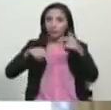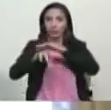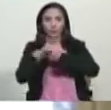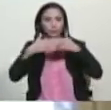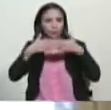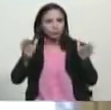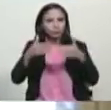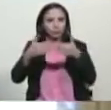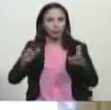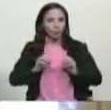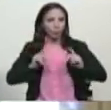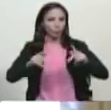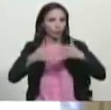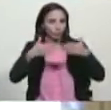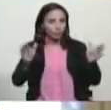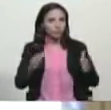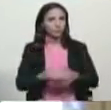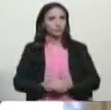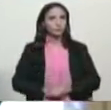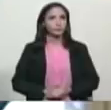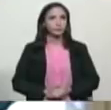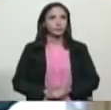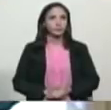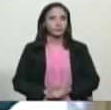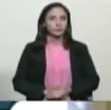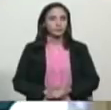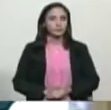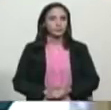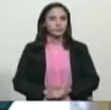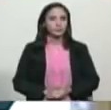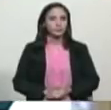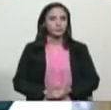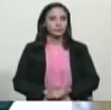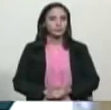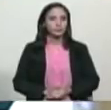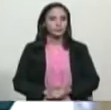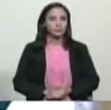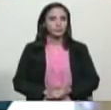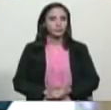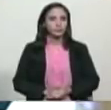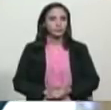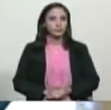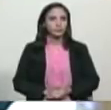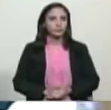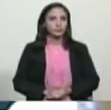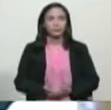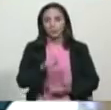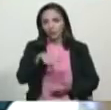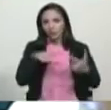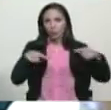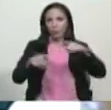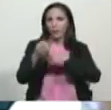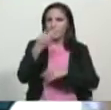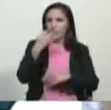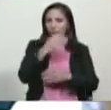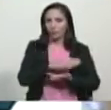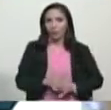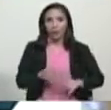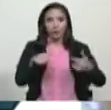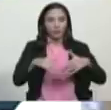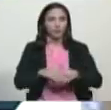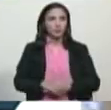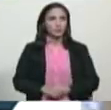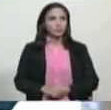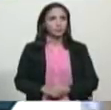dicho en la estrategia Marca País. Estoy aquí en el Palacio de Miraflores, conectado